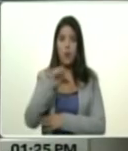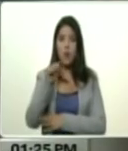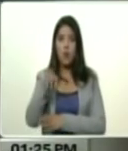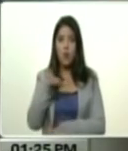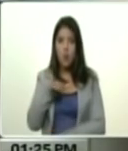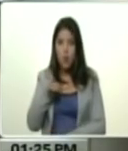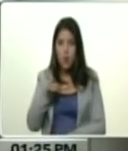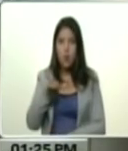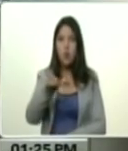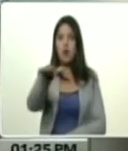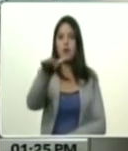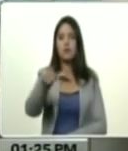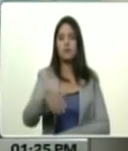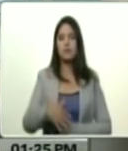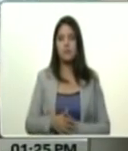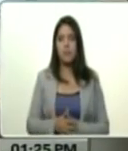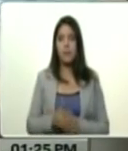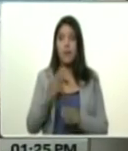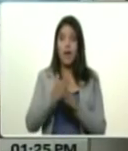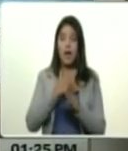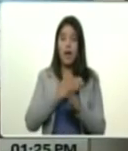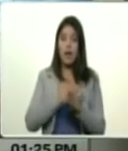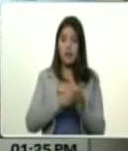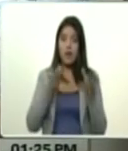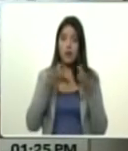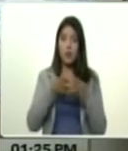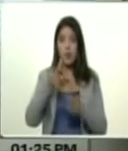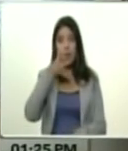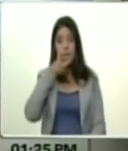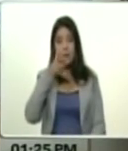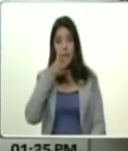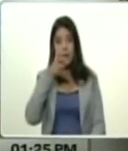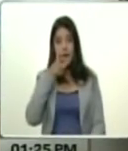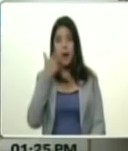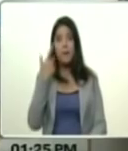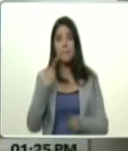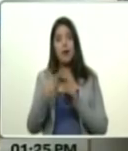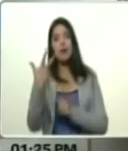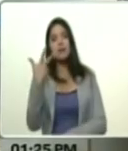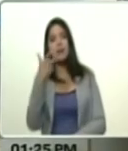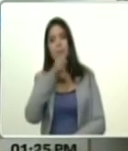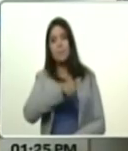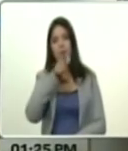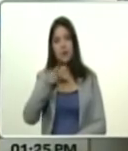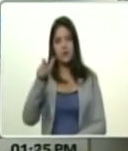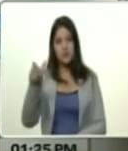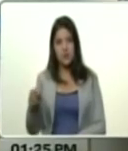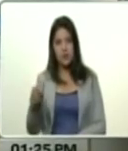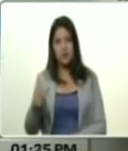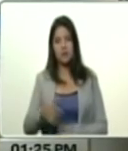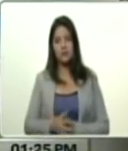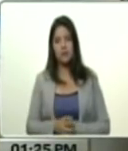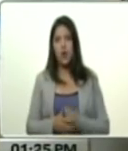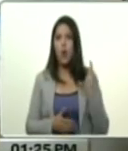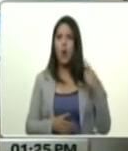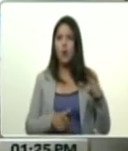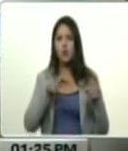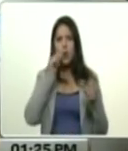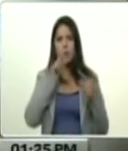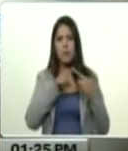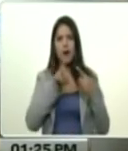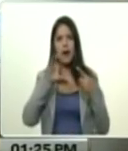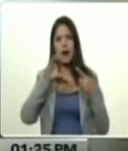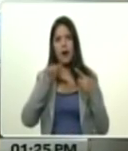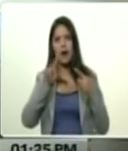capturado donde horas antes el grupo de vigilancia con tres personas, que es el señor Abad, un señor de nombre Carlos y el